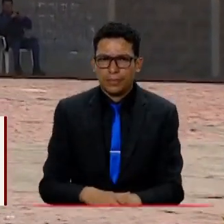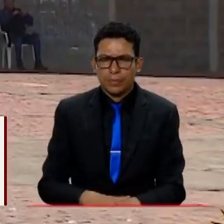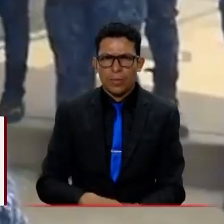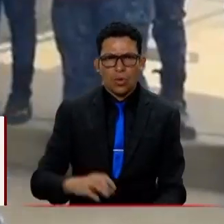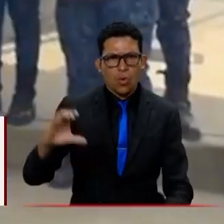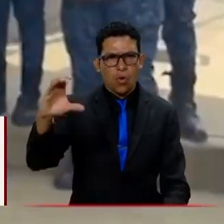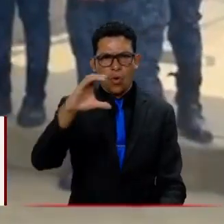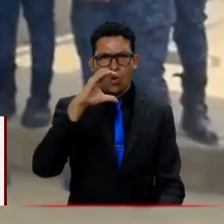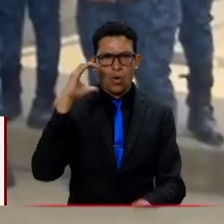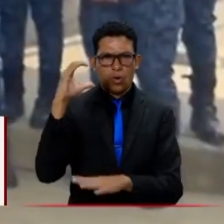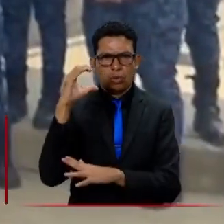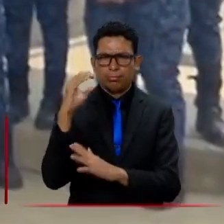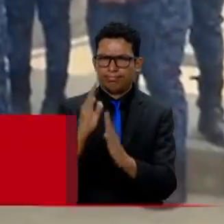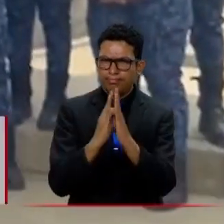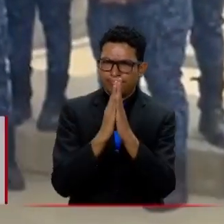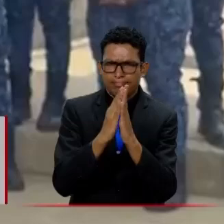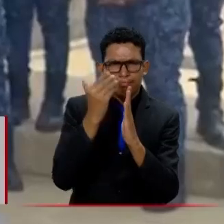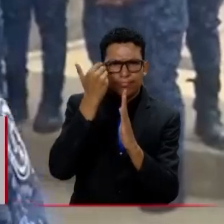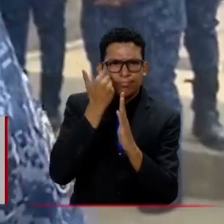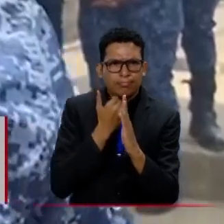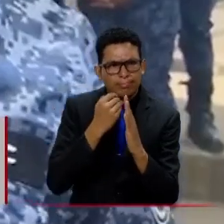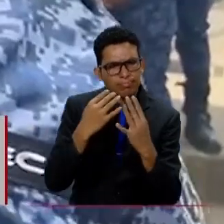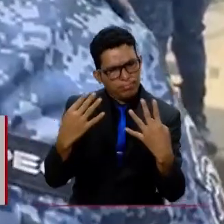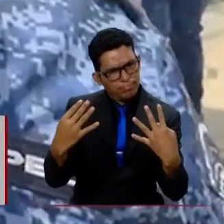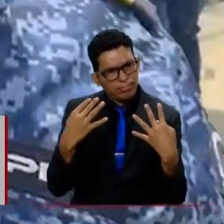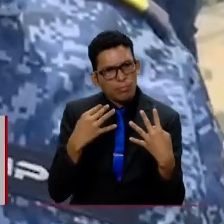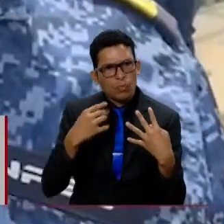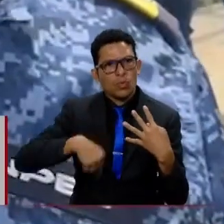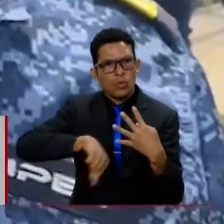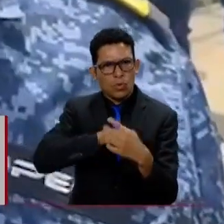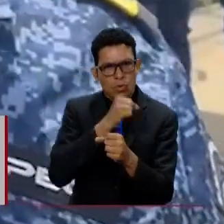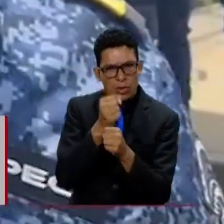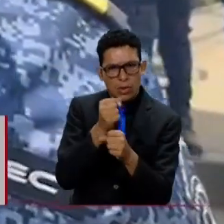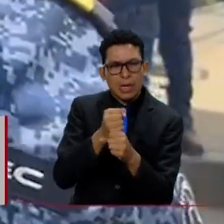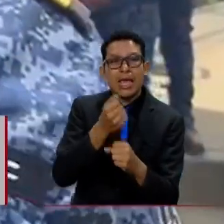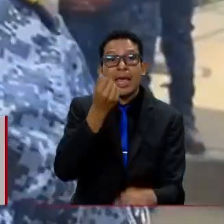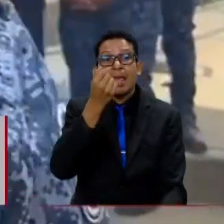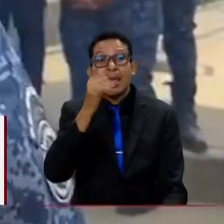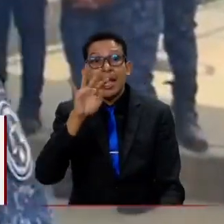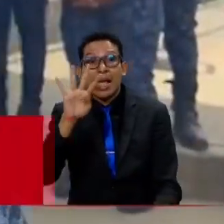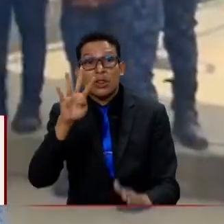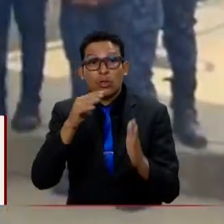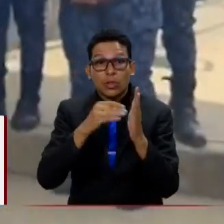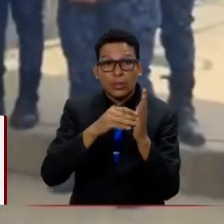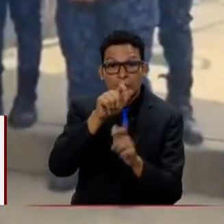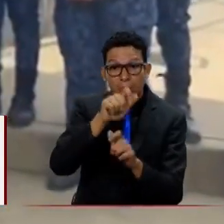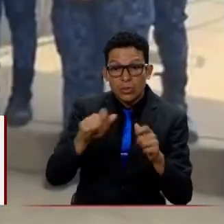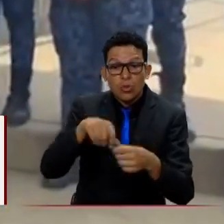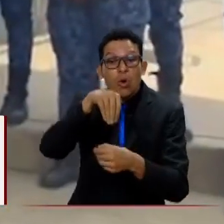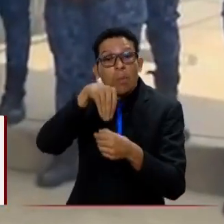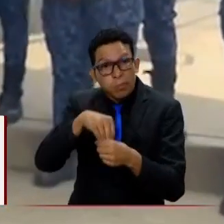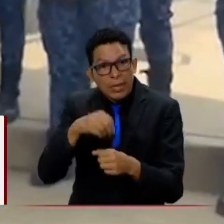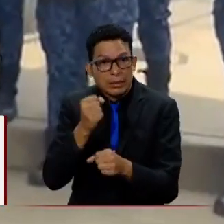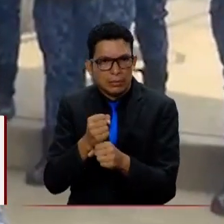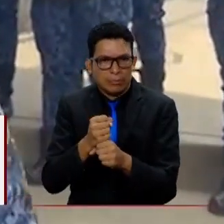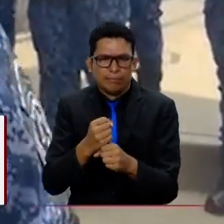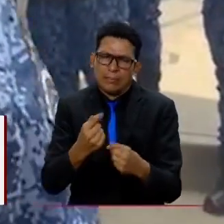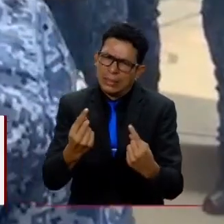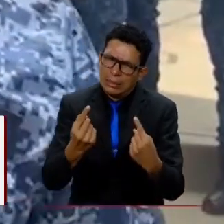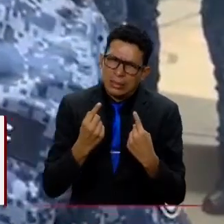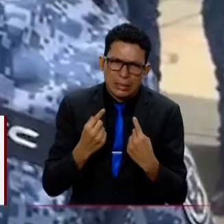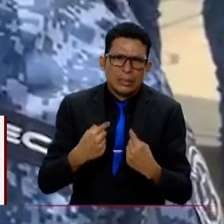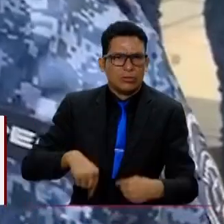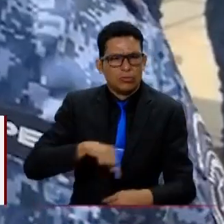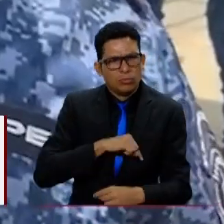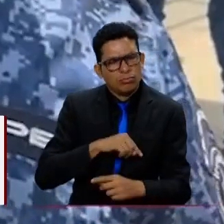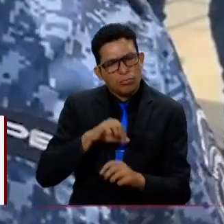Colombia, les rogamos, volteen a mirar esta institución y a los trabajadores, a los 14.000 trabajadores que tenemos en este momento, para que podamos ejercer nuestra